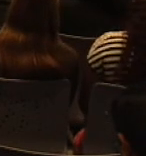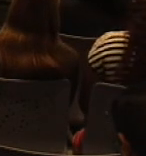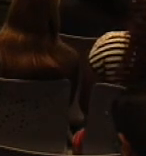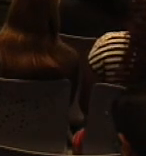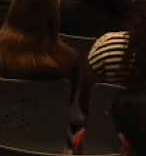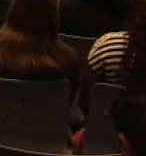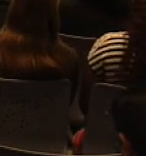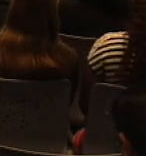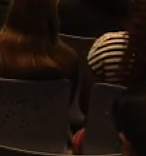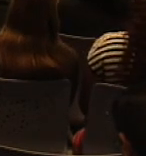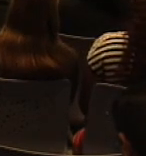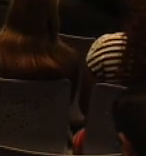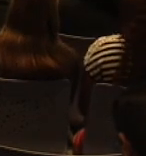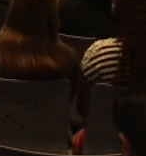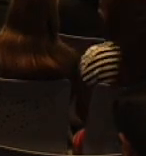debemos de